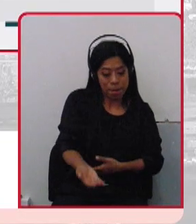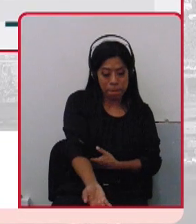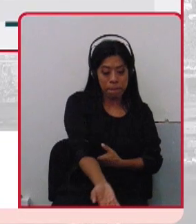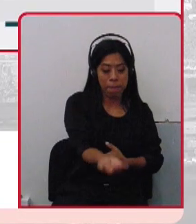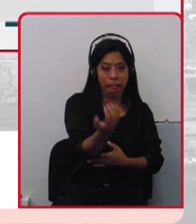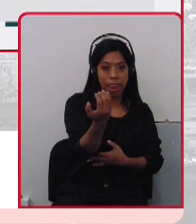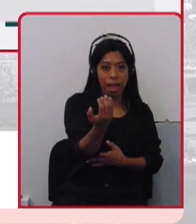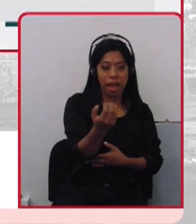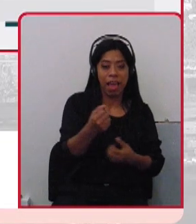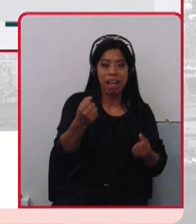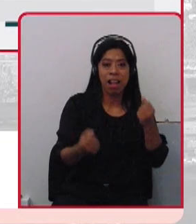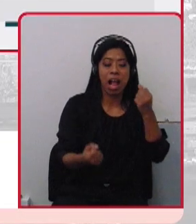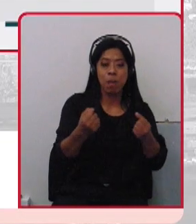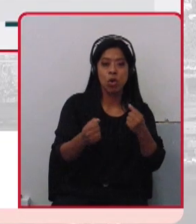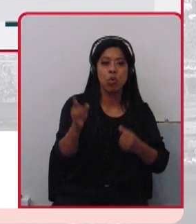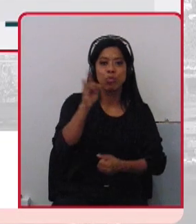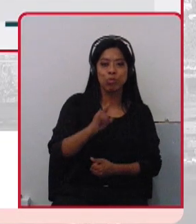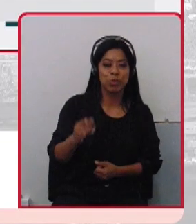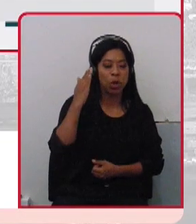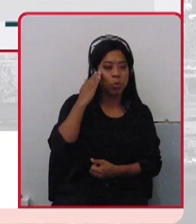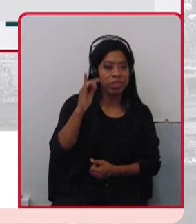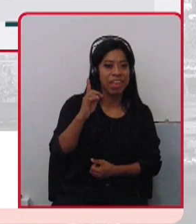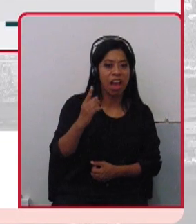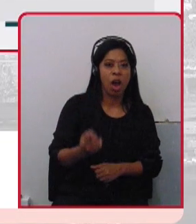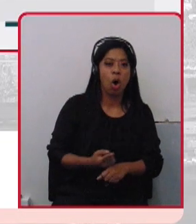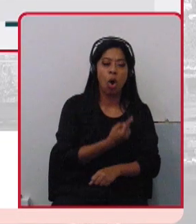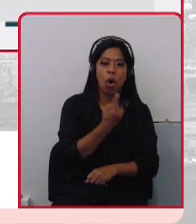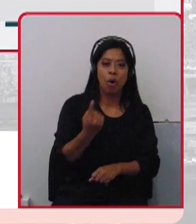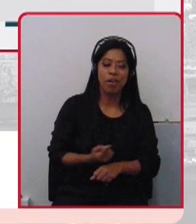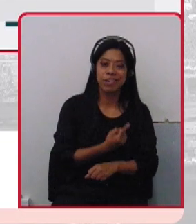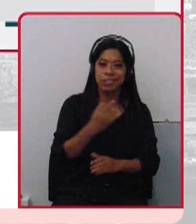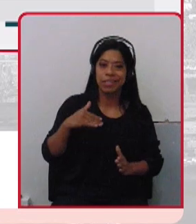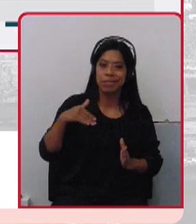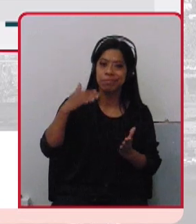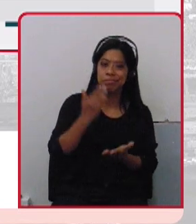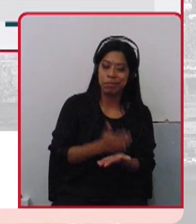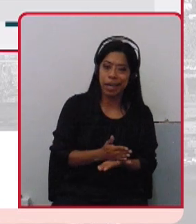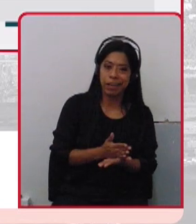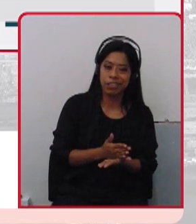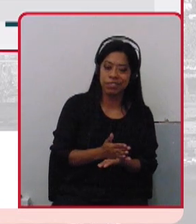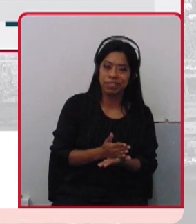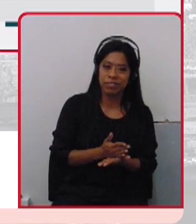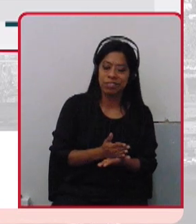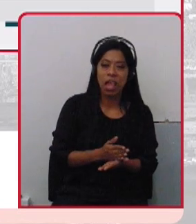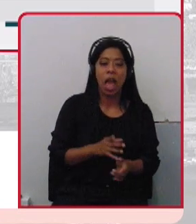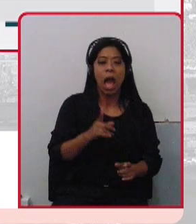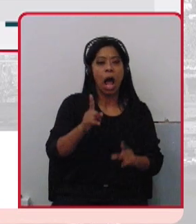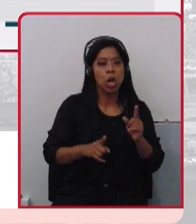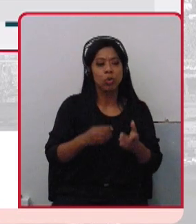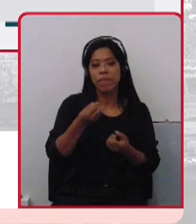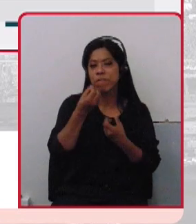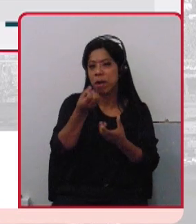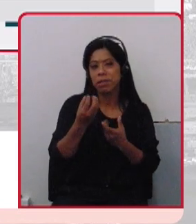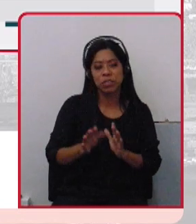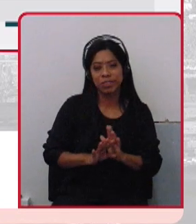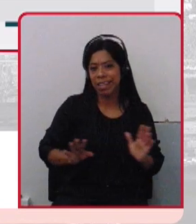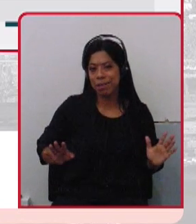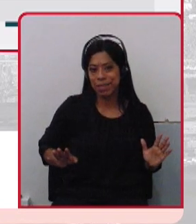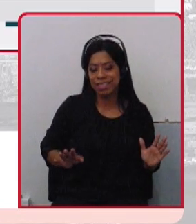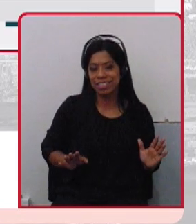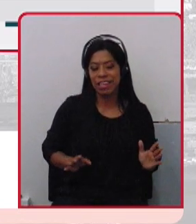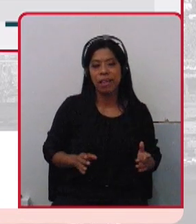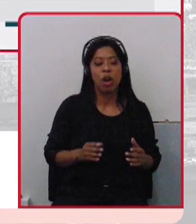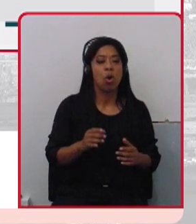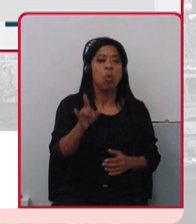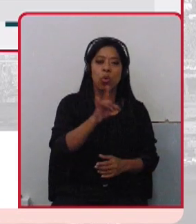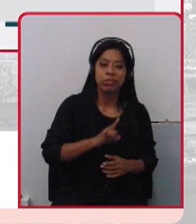camión de un día de utilización, un par de horas que haya parado, simplemente con unos datos principales,